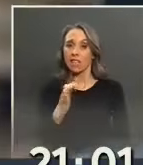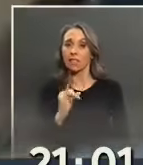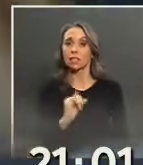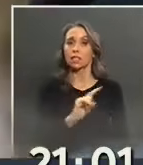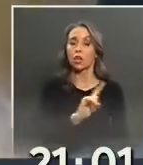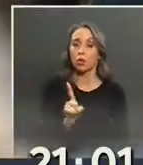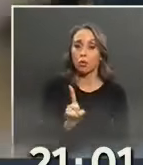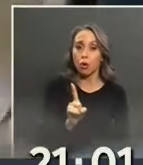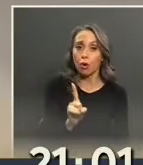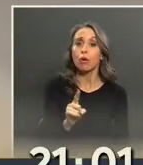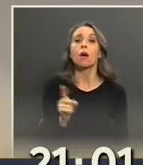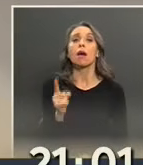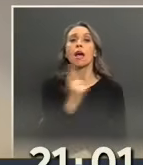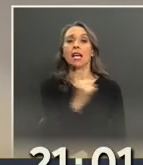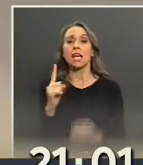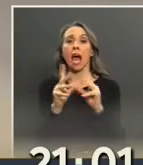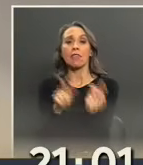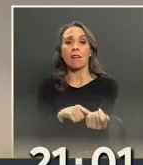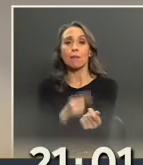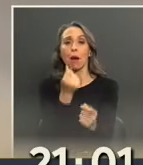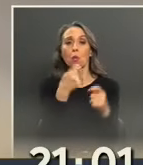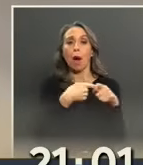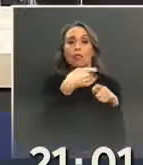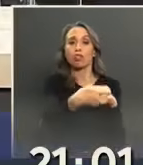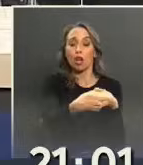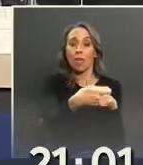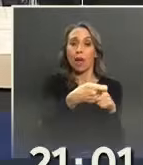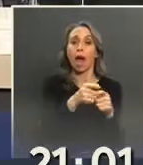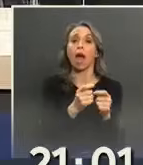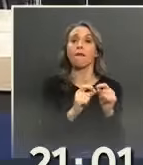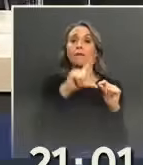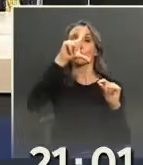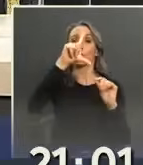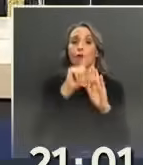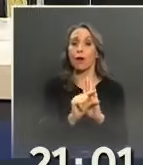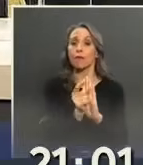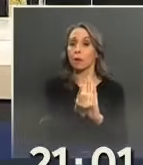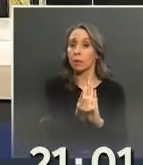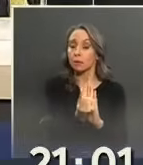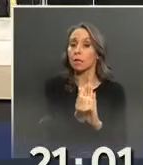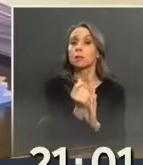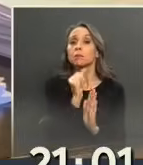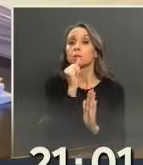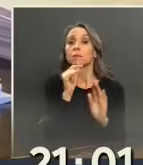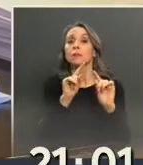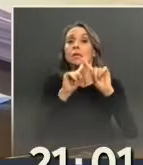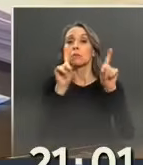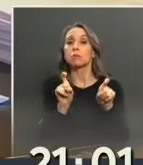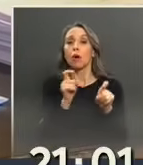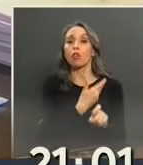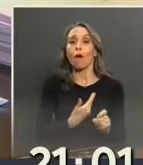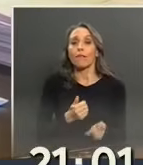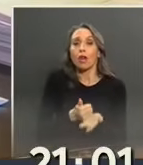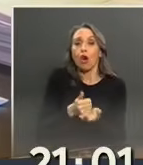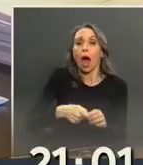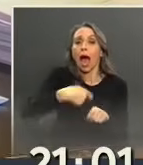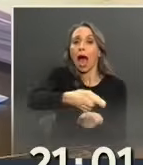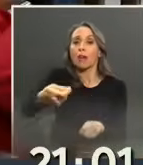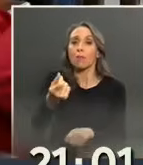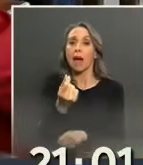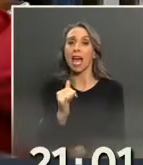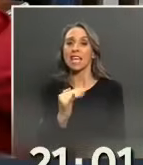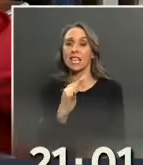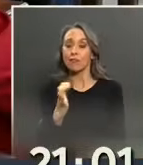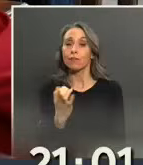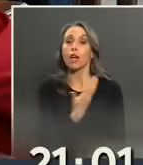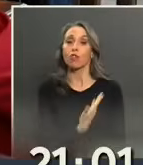montos que recibe cada familia? Son varias las dudas respecto a esta ayuda económica. Y mientras el gobierno trabaja contra reloj, al menos en